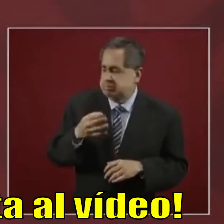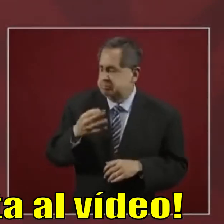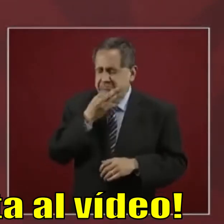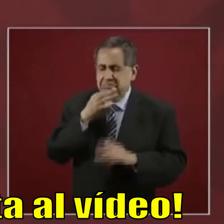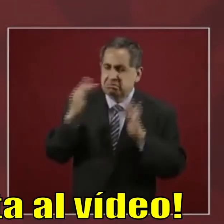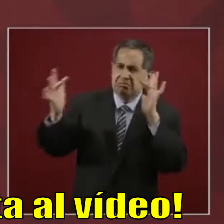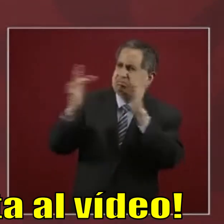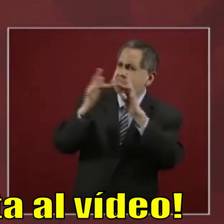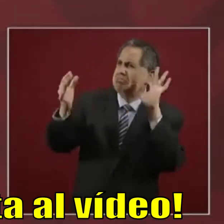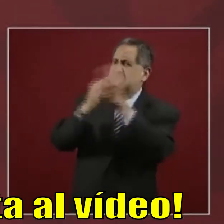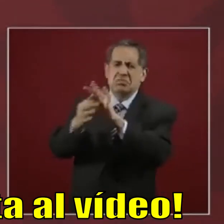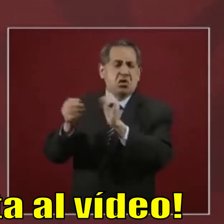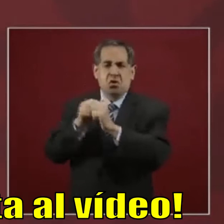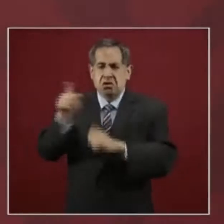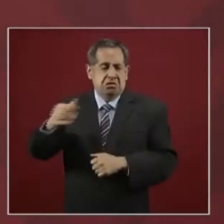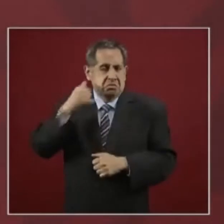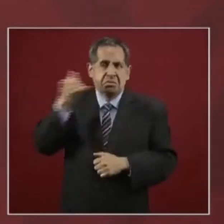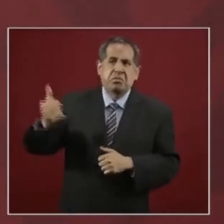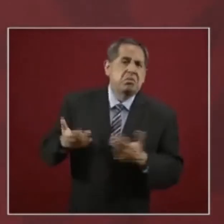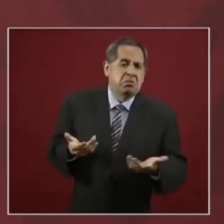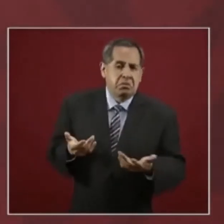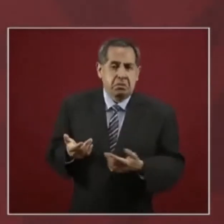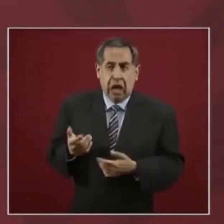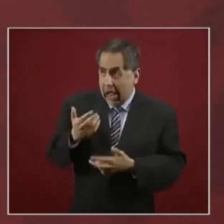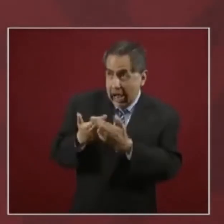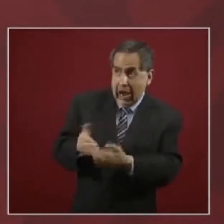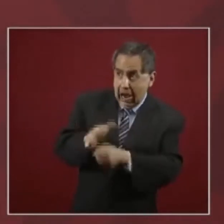Establecemos comunicación. Y si hay disponibilidad,